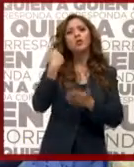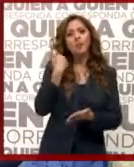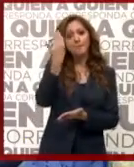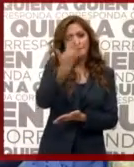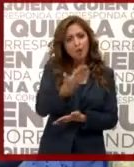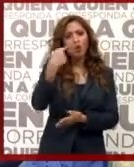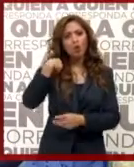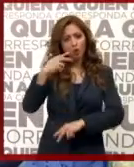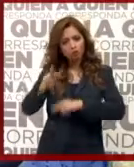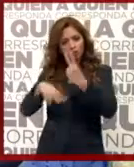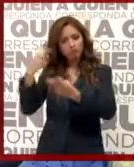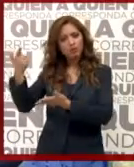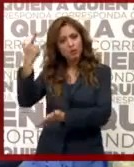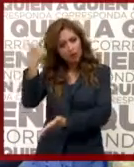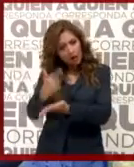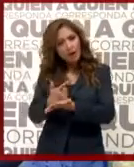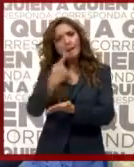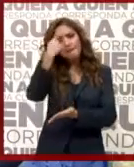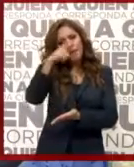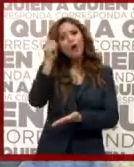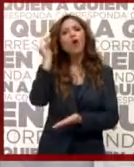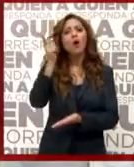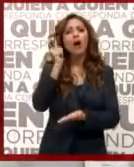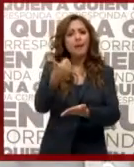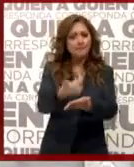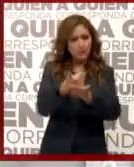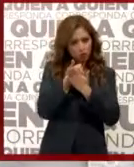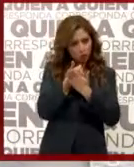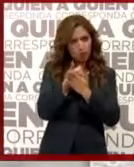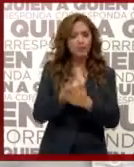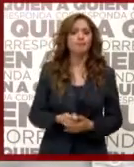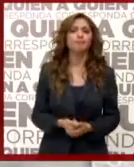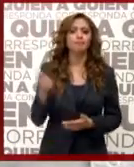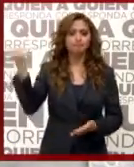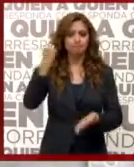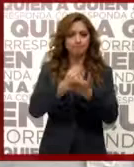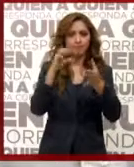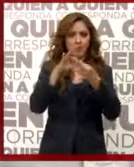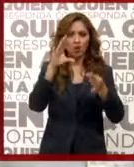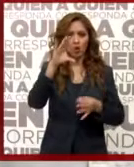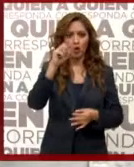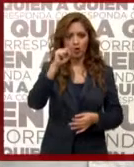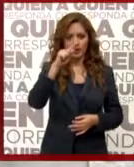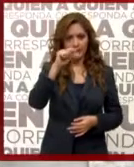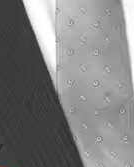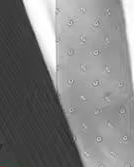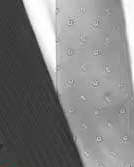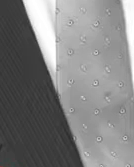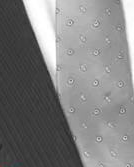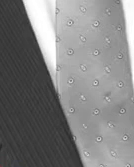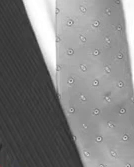animé a ir a ver al señor Garralde para que me ayude. A quien corresponda, Constanza Blanco.